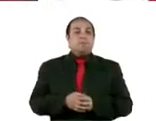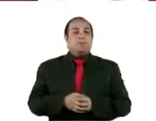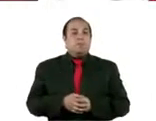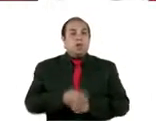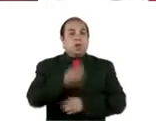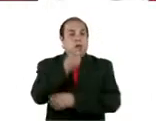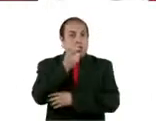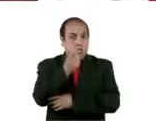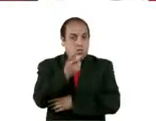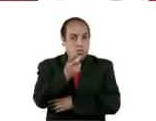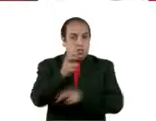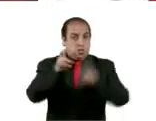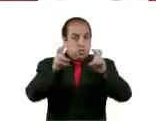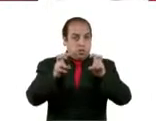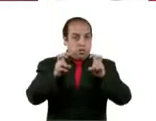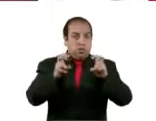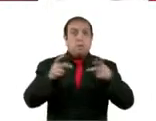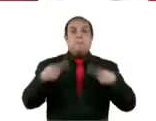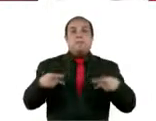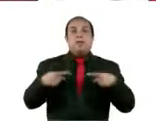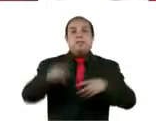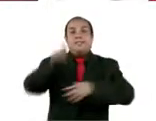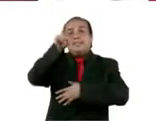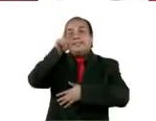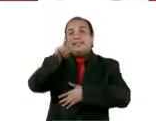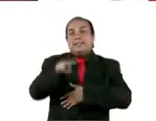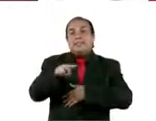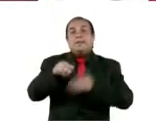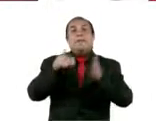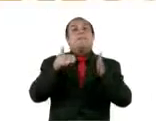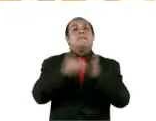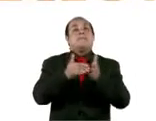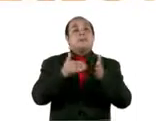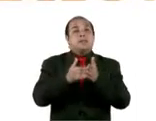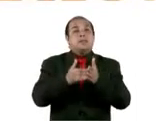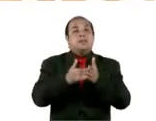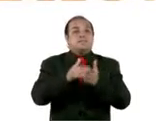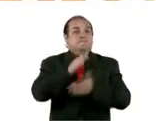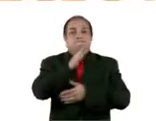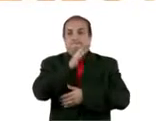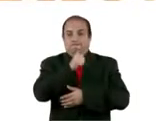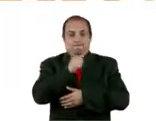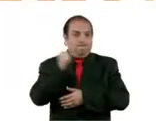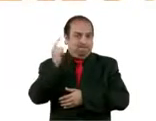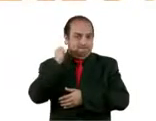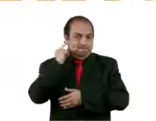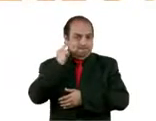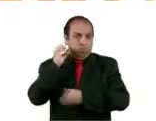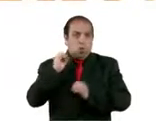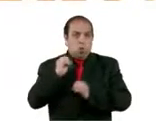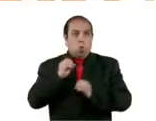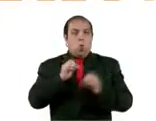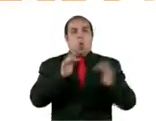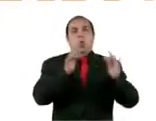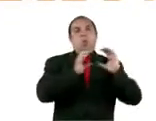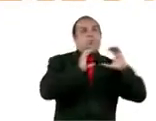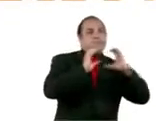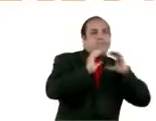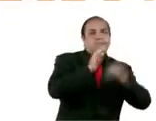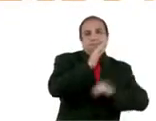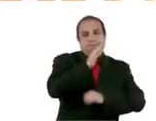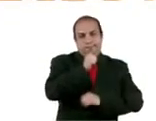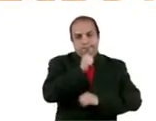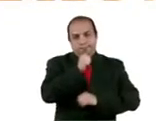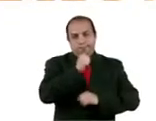son estos casos donde la persona está realmente limitada para escuchar y para relacionarse. Física,